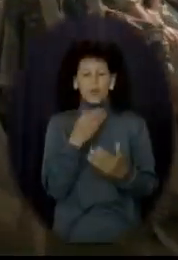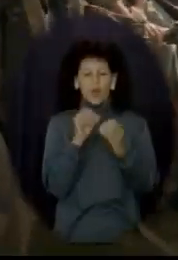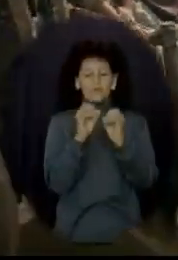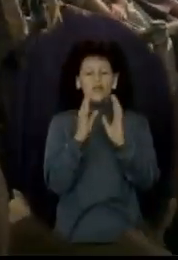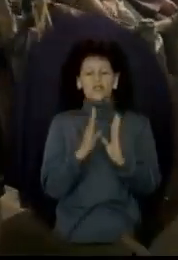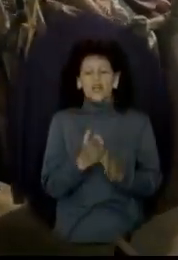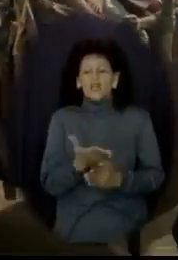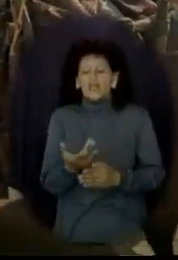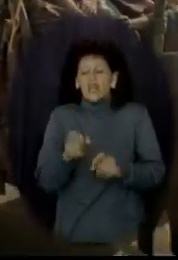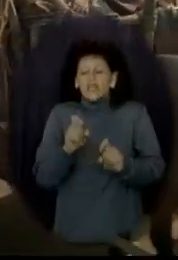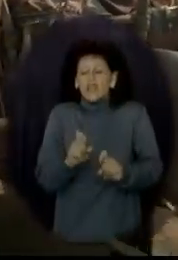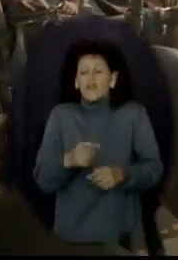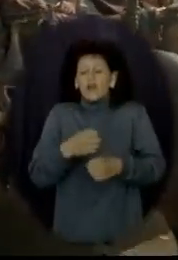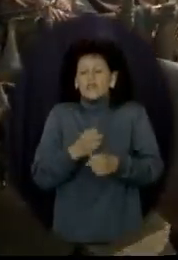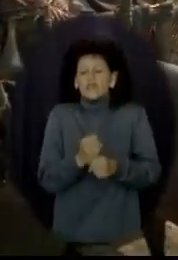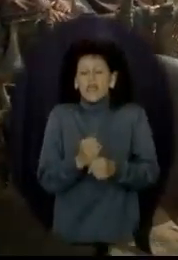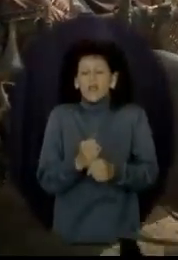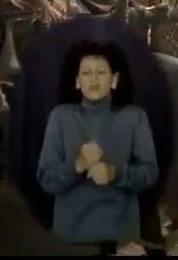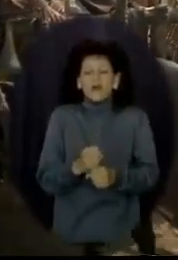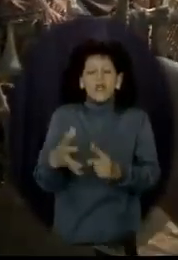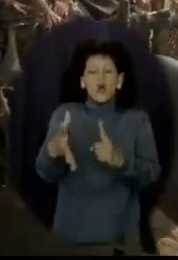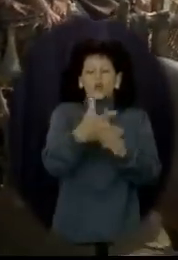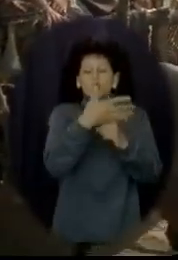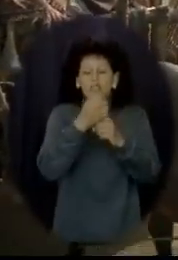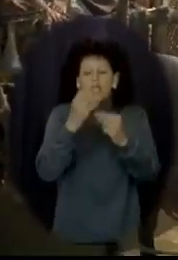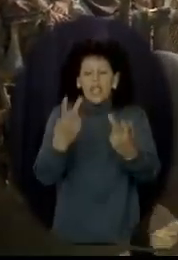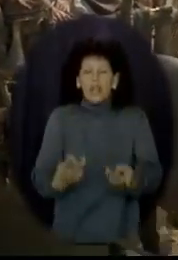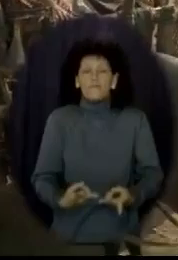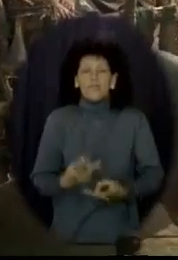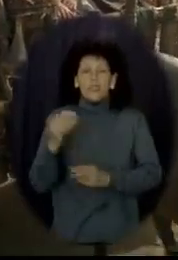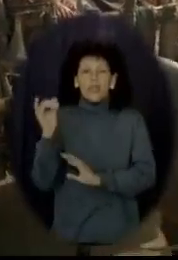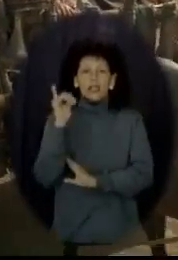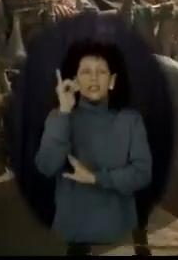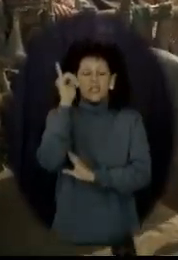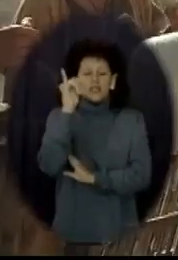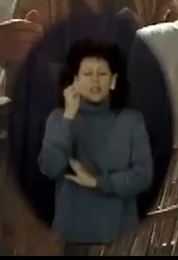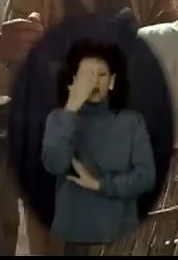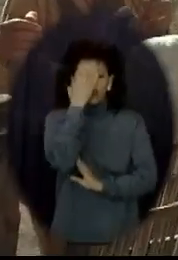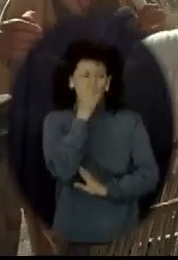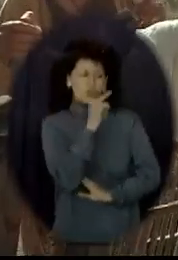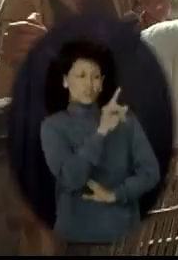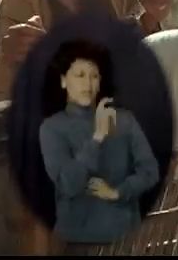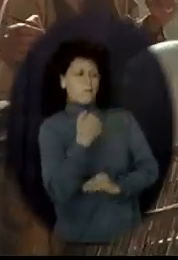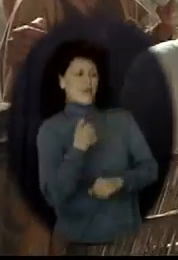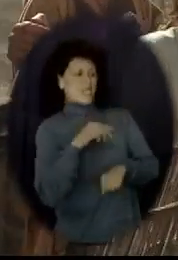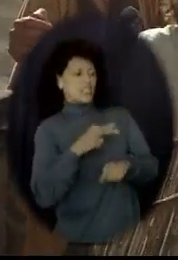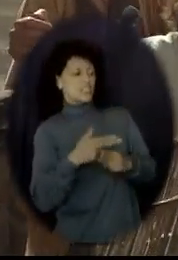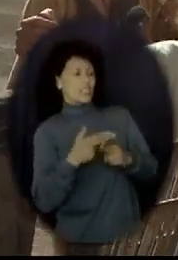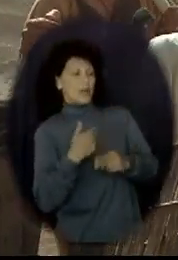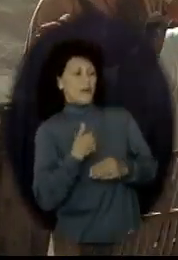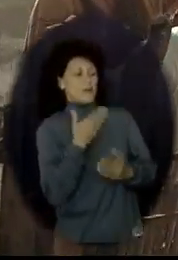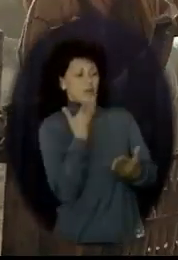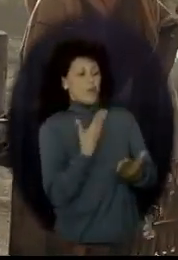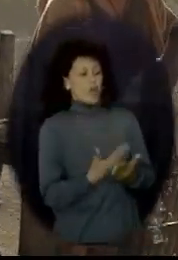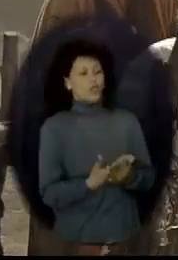Buen maestro, ¿qué debo hacer para alcanzar la vida eterna? ¿Por qué me llamas bueno?